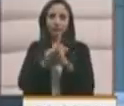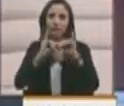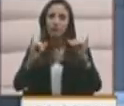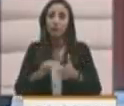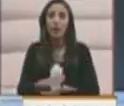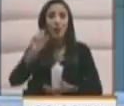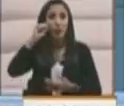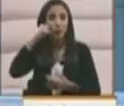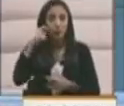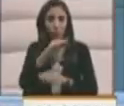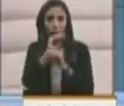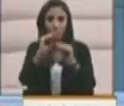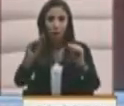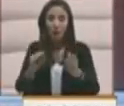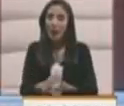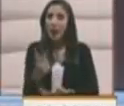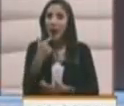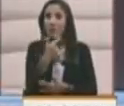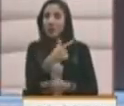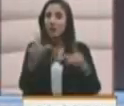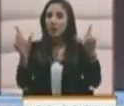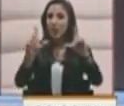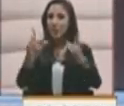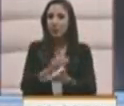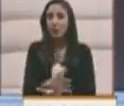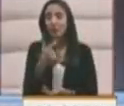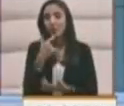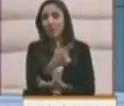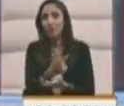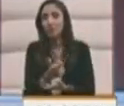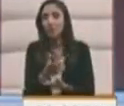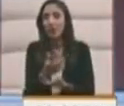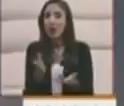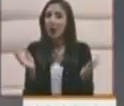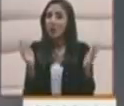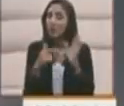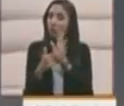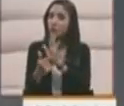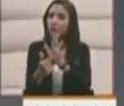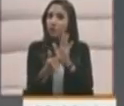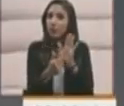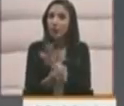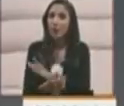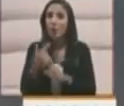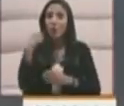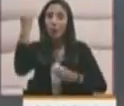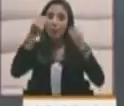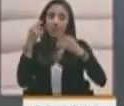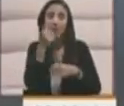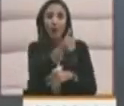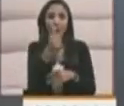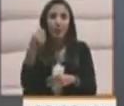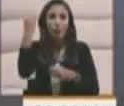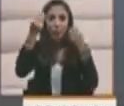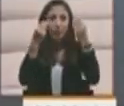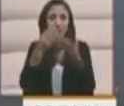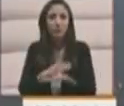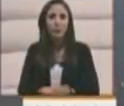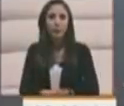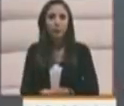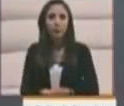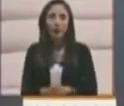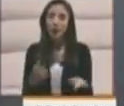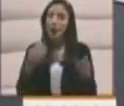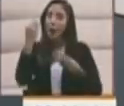una cosa es lo que dicen los medios de comunicación y otra muy, pero muy distinta, lo que piensan. Lo que no te dicen, pero